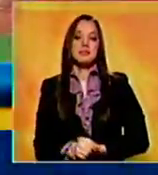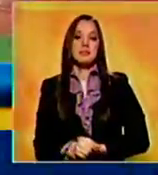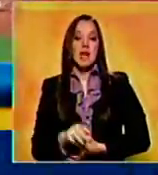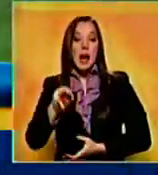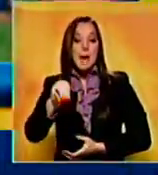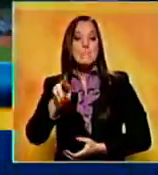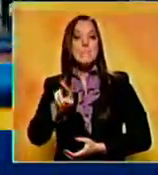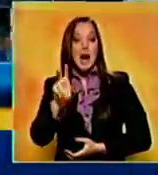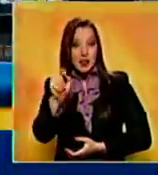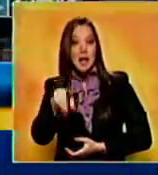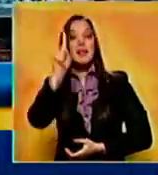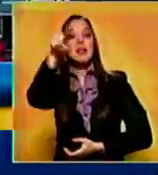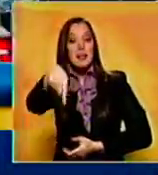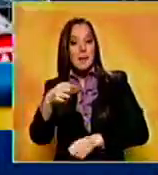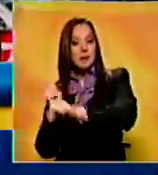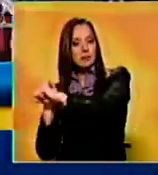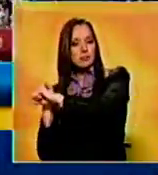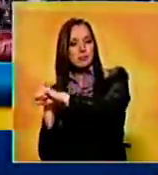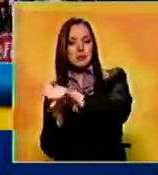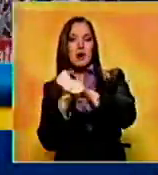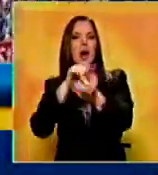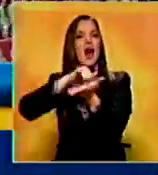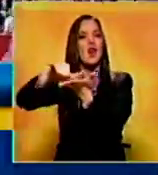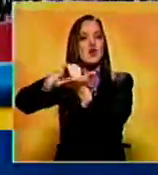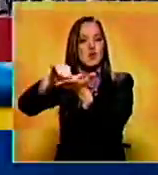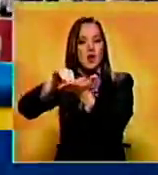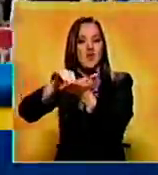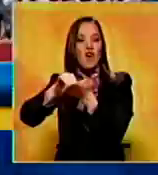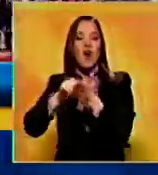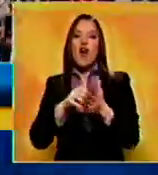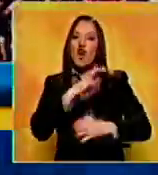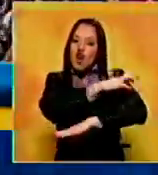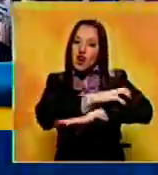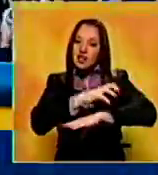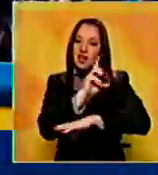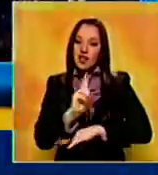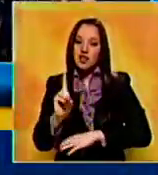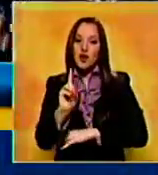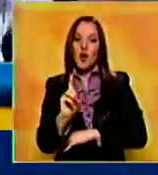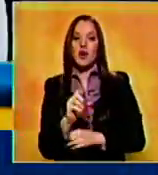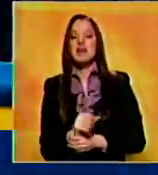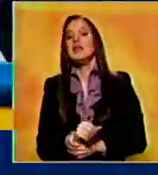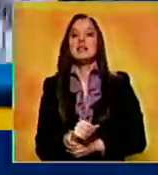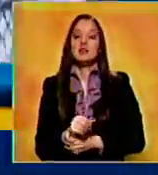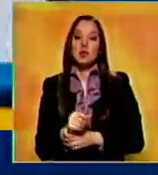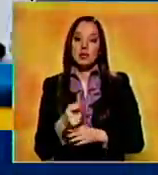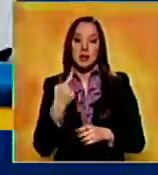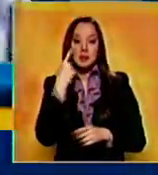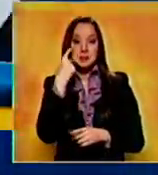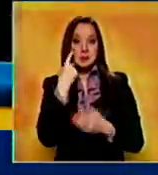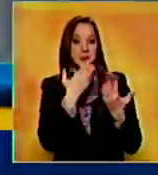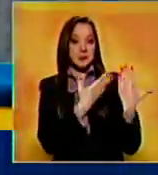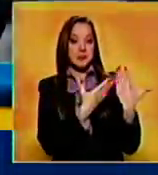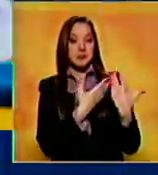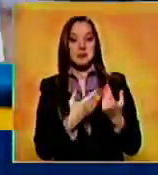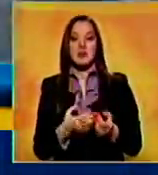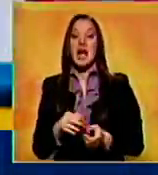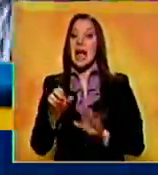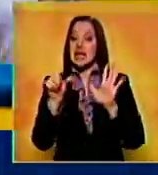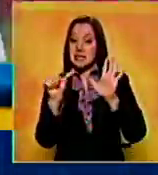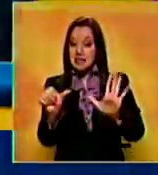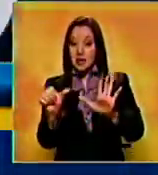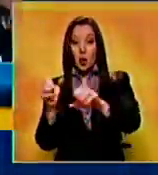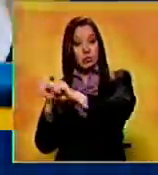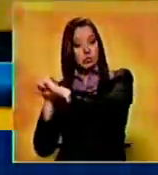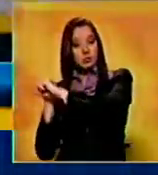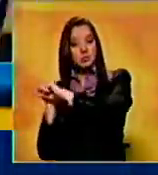Martín Prado también la sacó en la derrota de los Yankees de Nueva York ante los Tigres de Detroit de 4-3 en 12 entradas. Ahí veíamos el cuadrangular para Prado. Fue el sexto